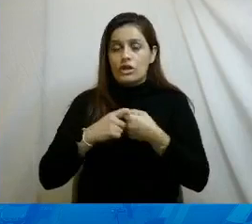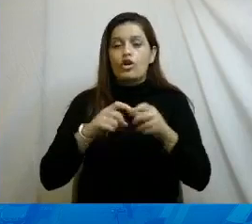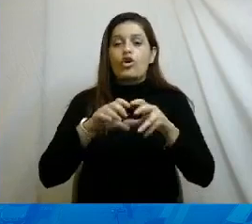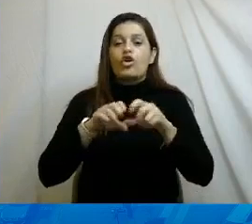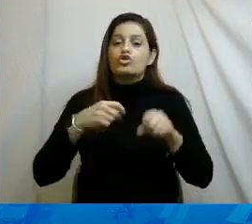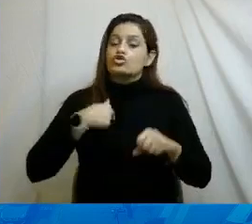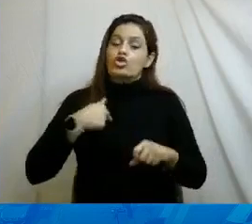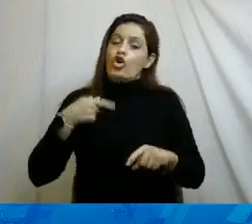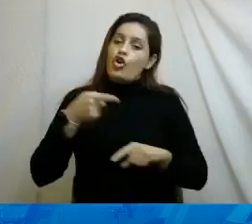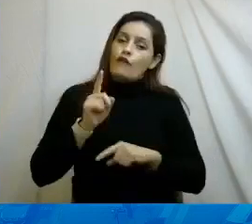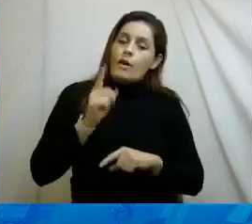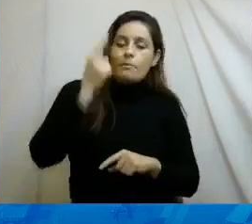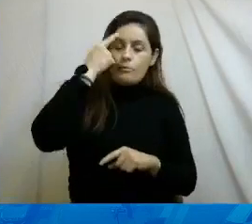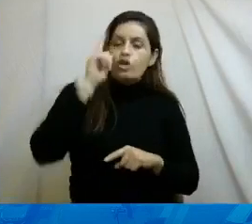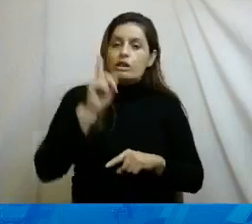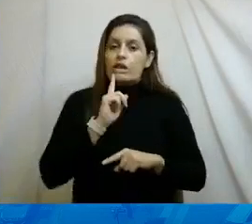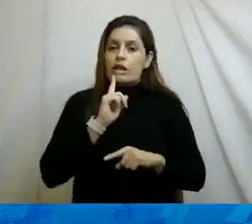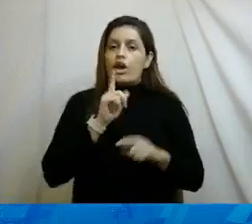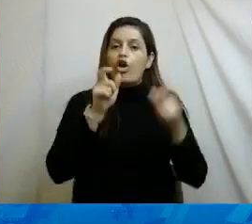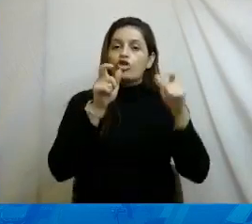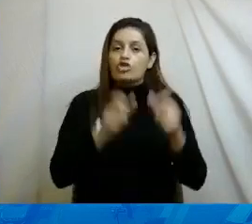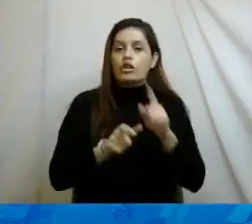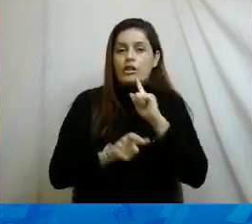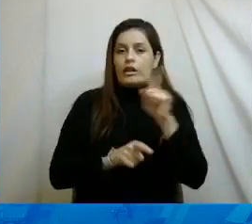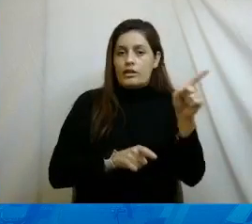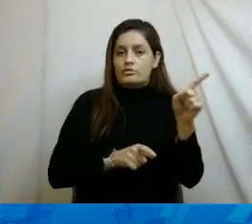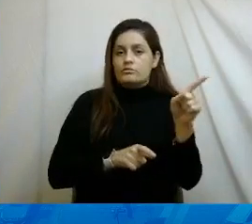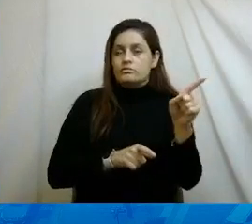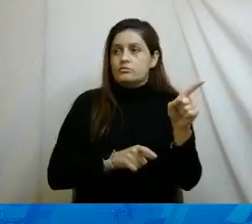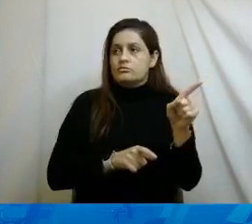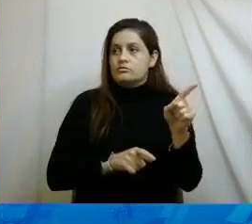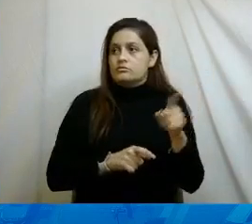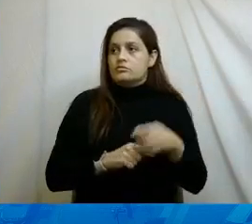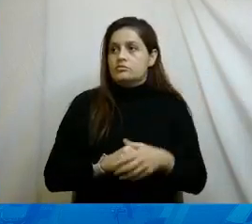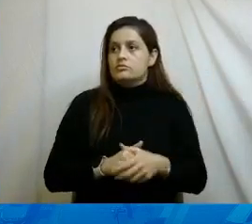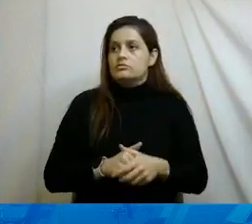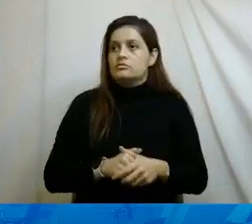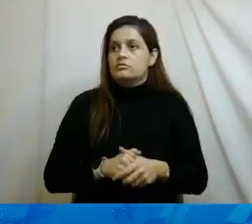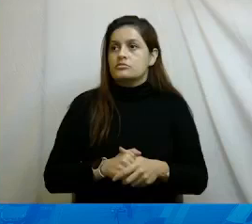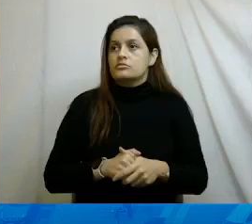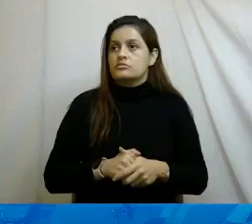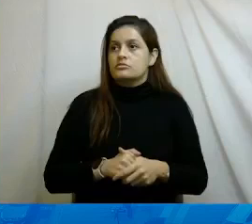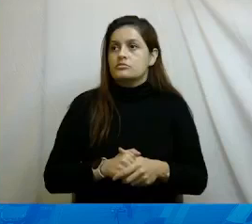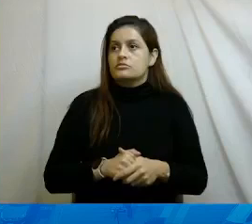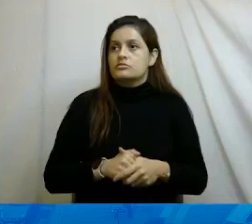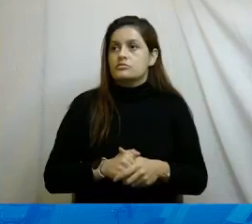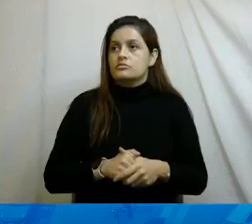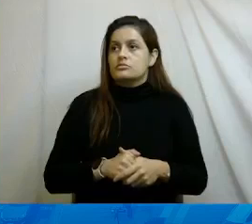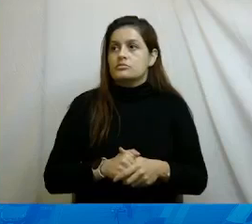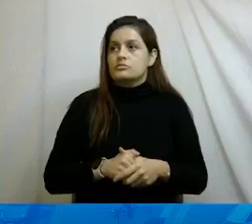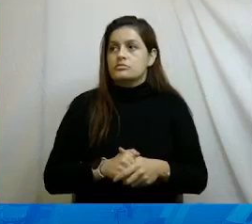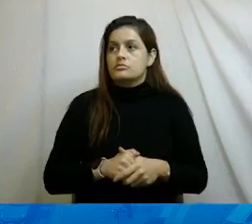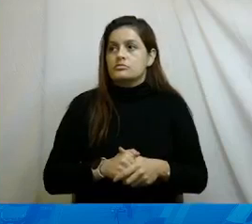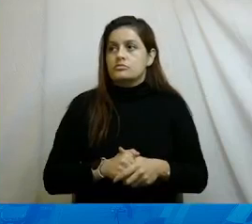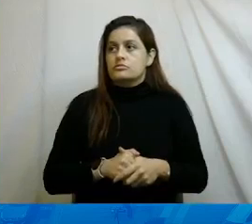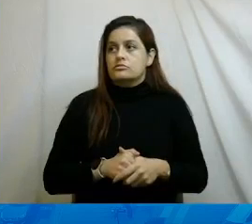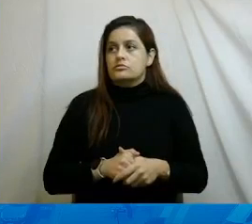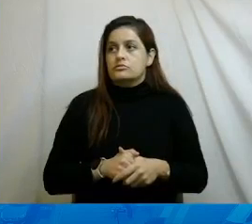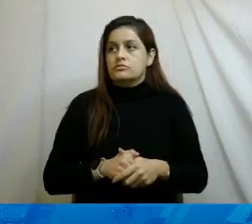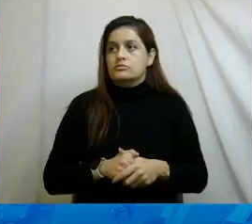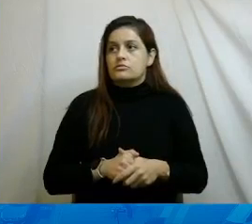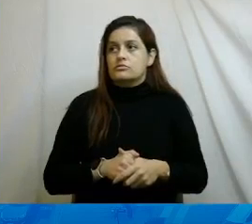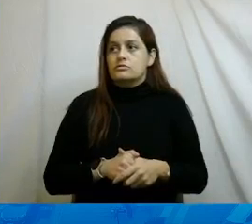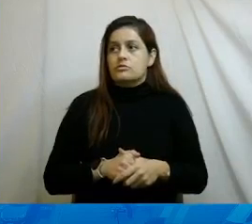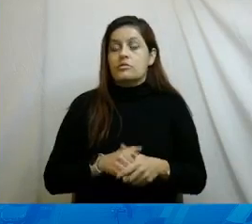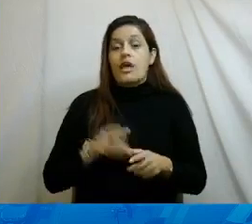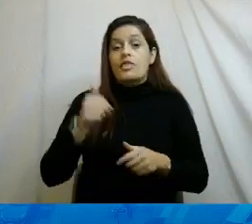y está en control, entiendo, si lo que me comentaban hoy día, en dirección de control, con justa razón el director